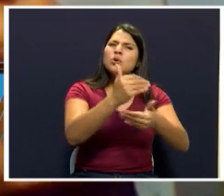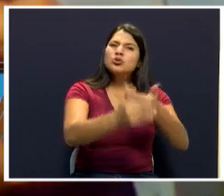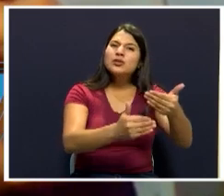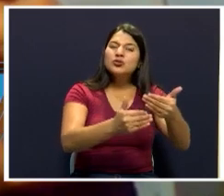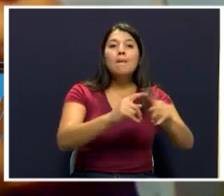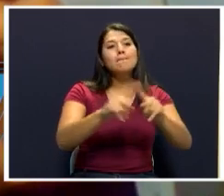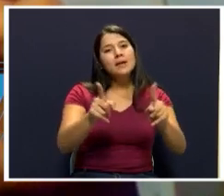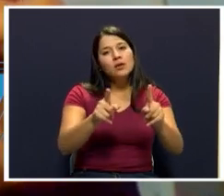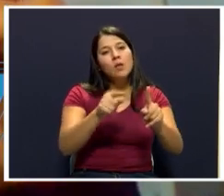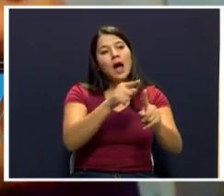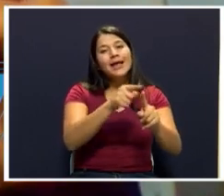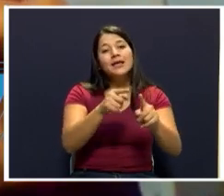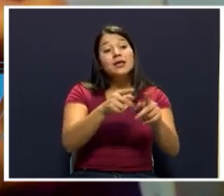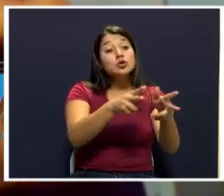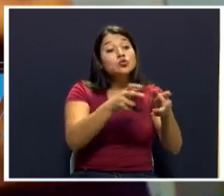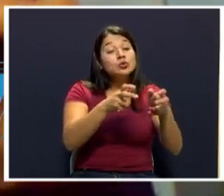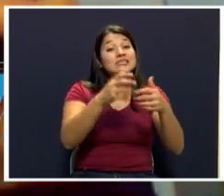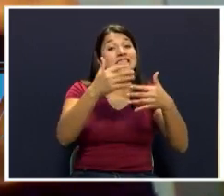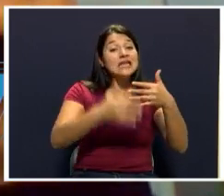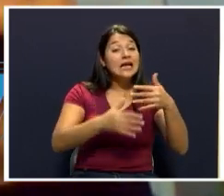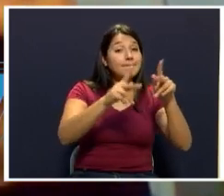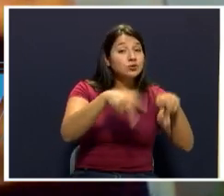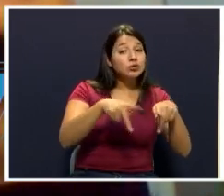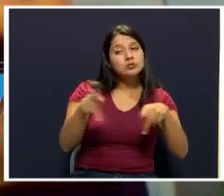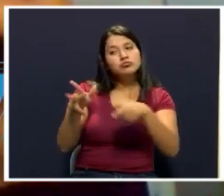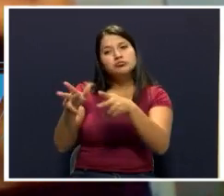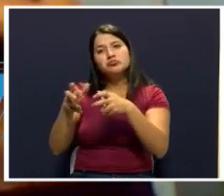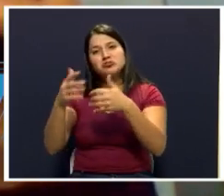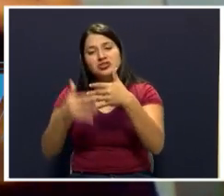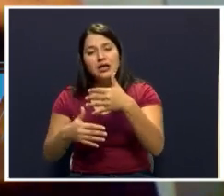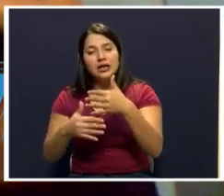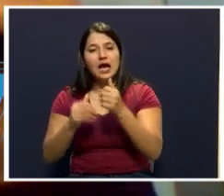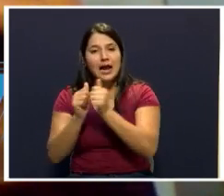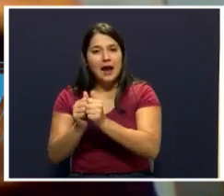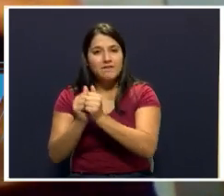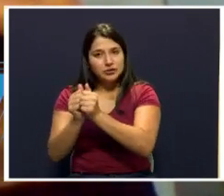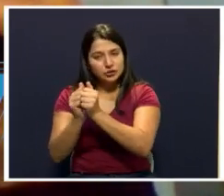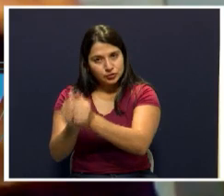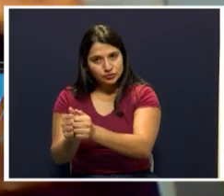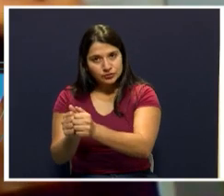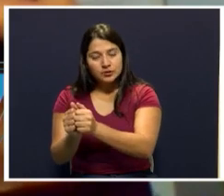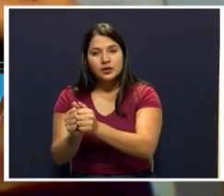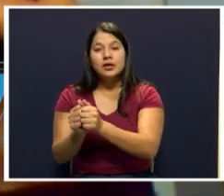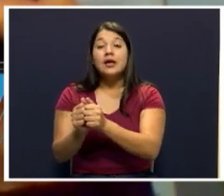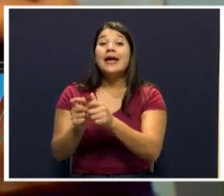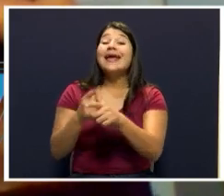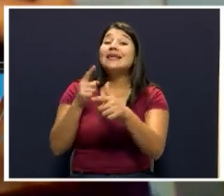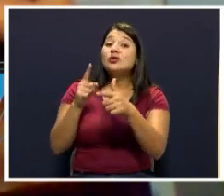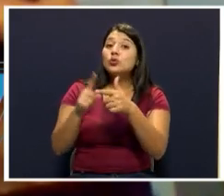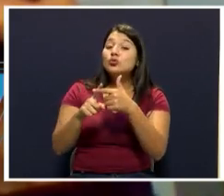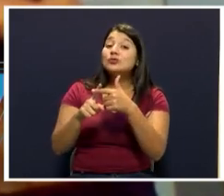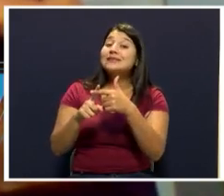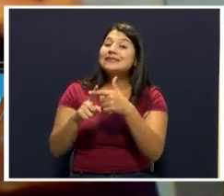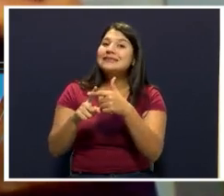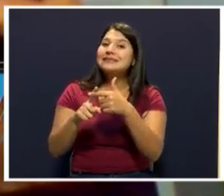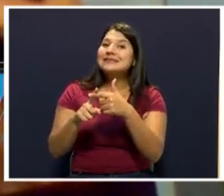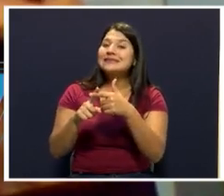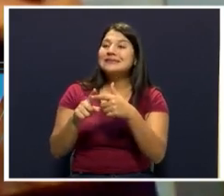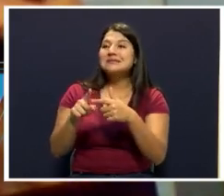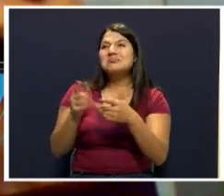tratando de conseguir a nivel internacional, estas proteínas del virus, probablemente se necesiten 3 meses